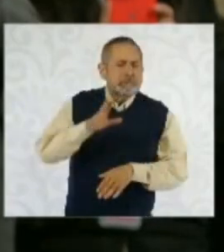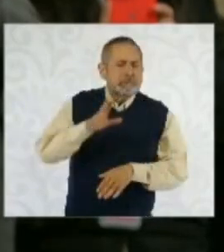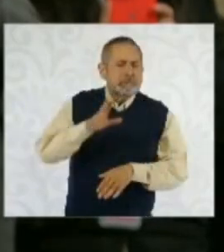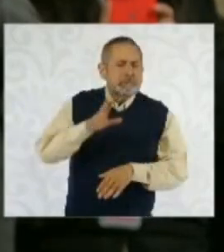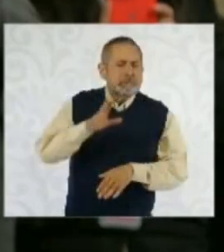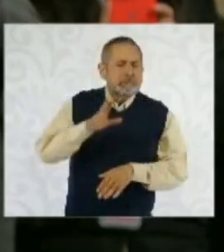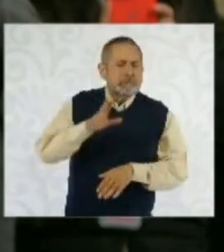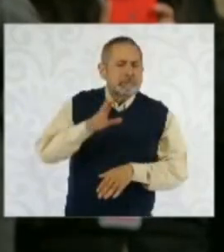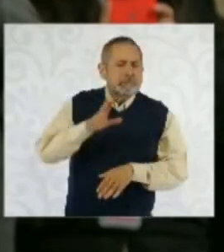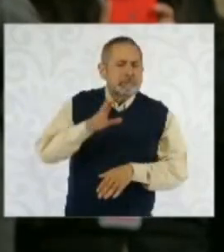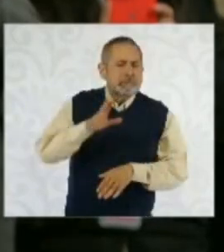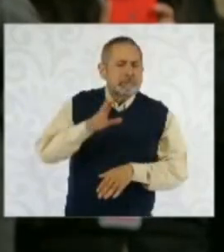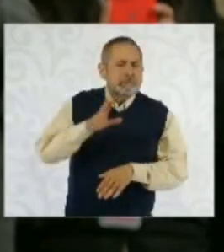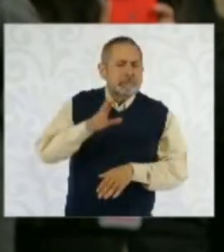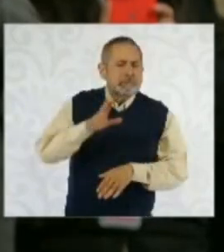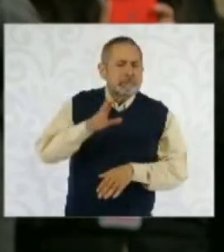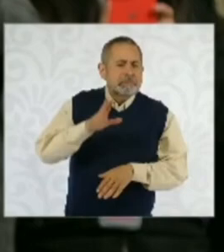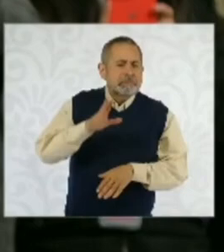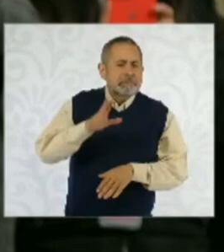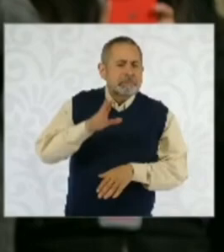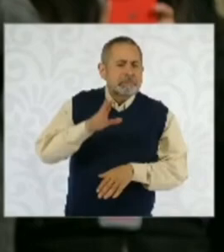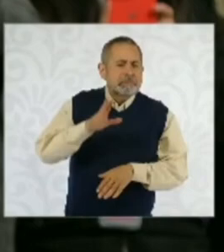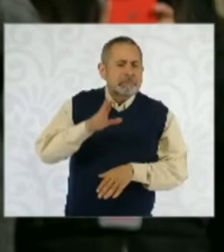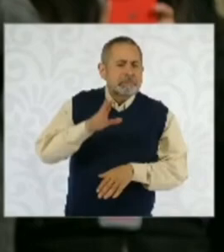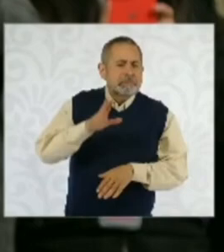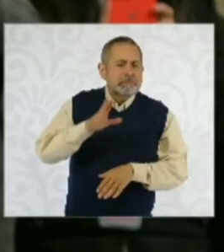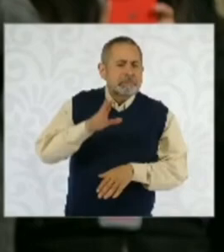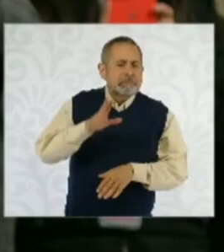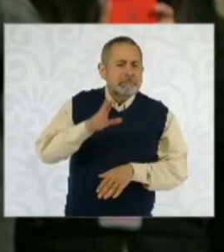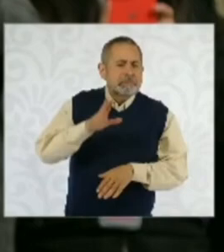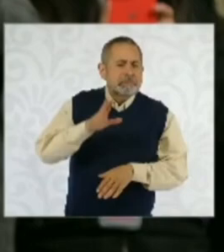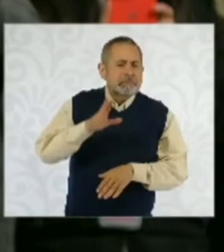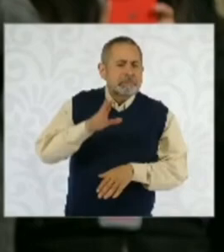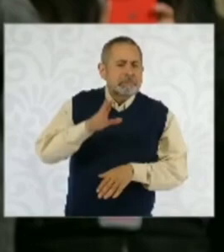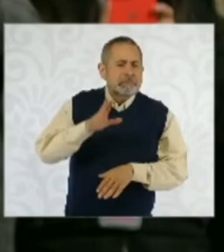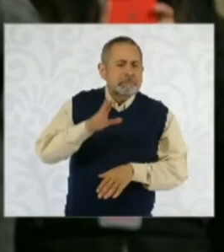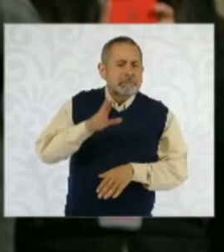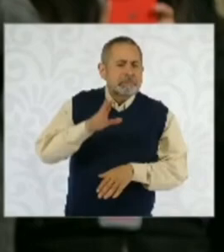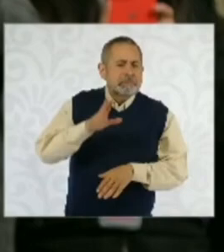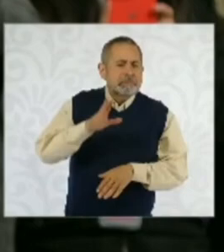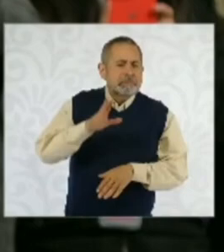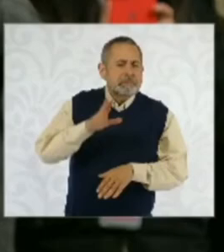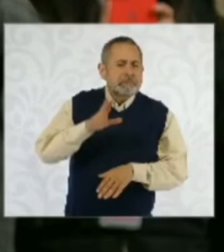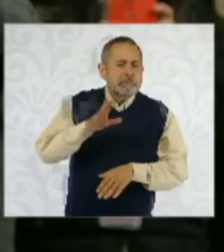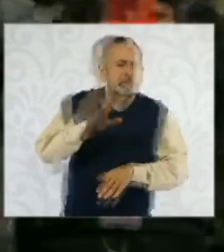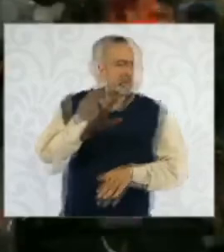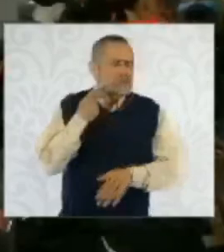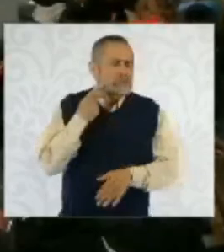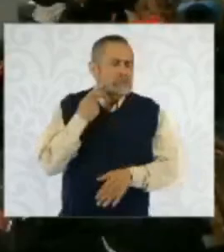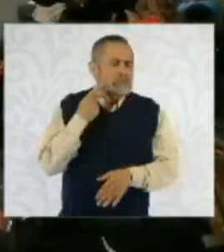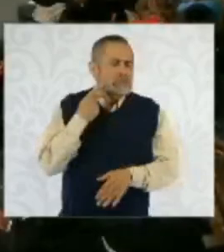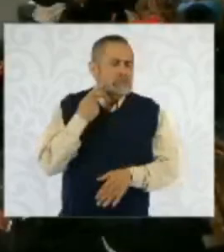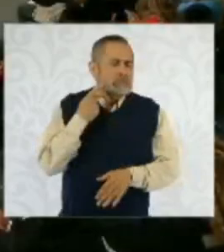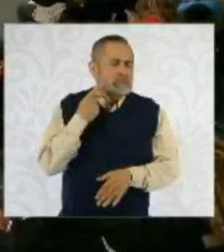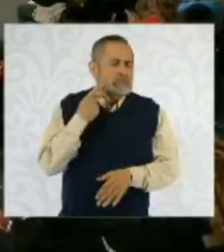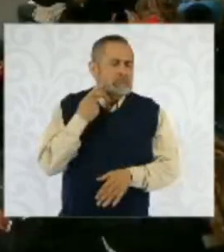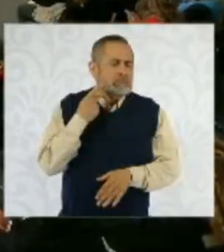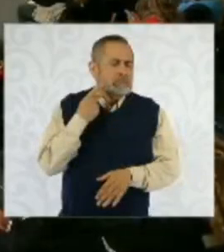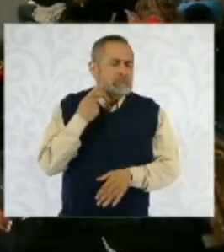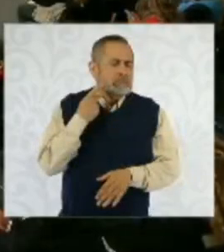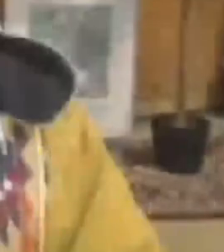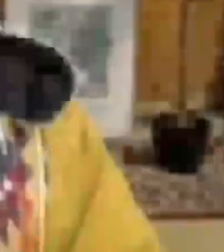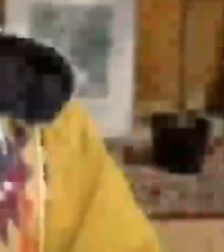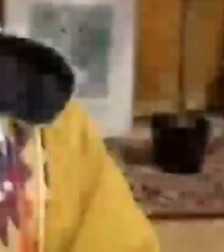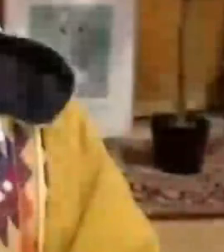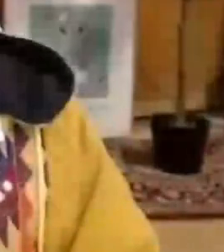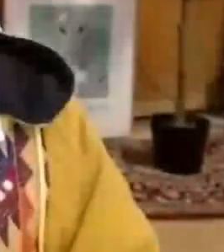ya de la mañanera, carajo, ¿no? Pero bueno, pues al fin y al cabo les responden como deben,